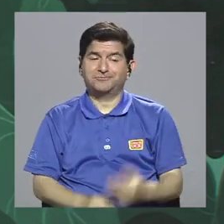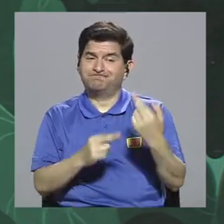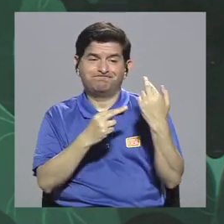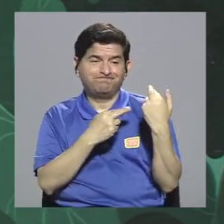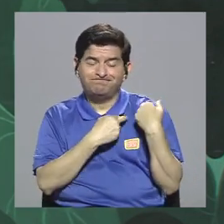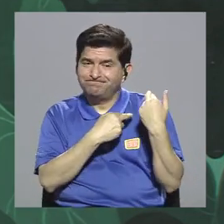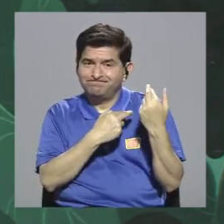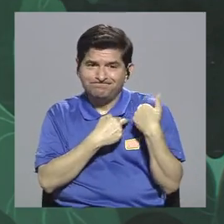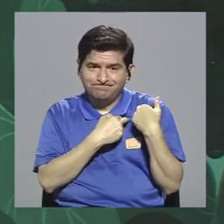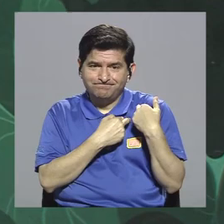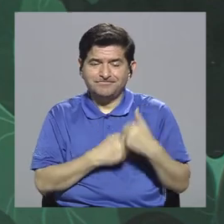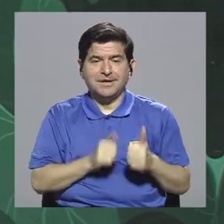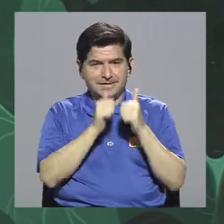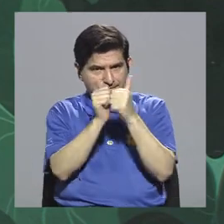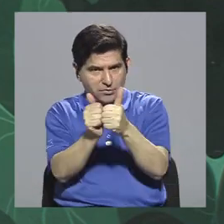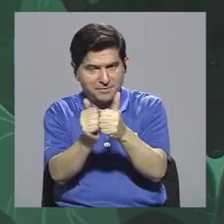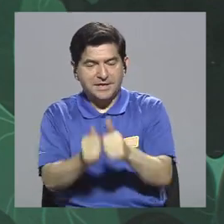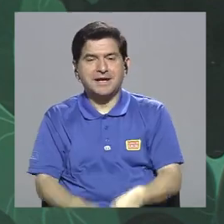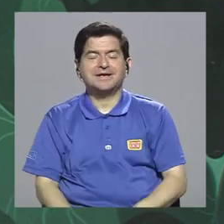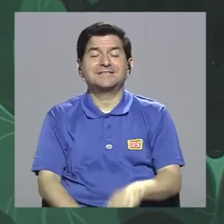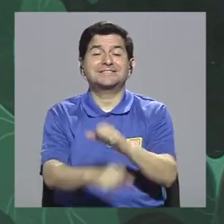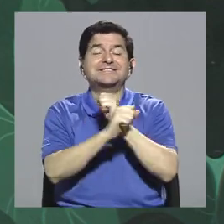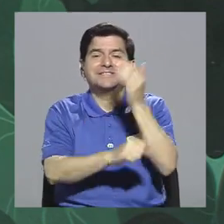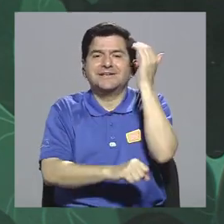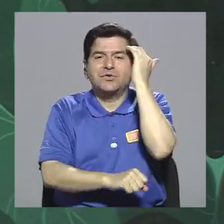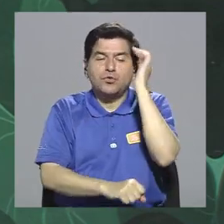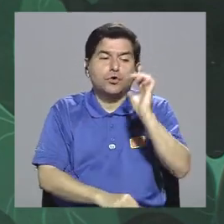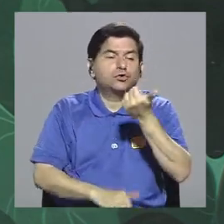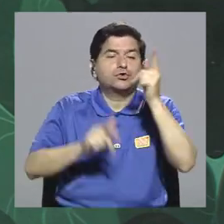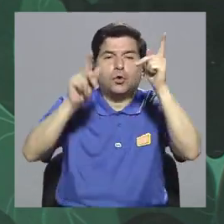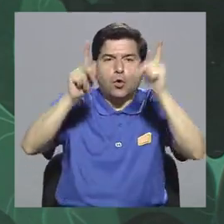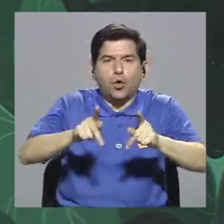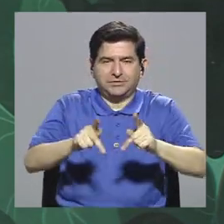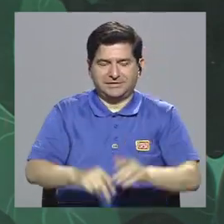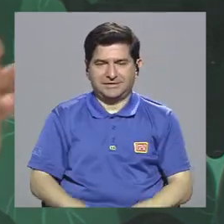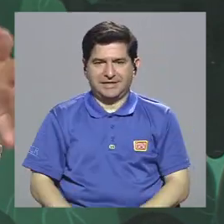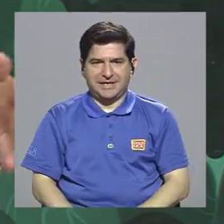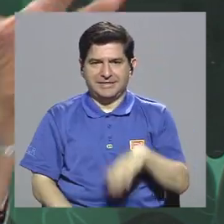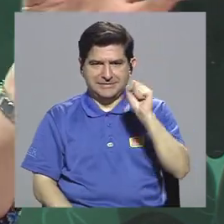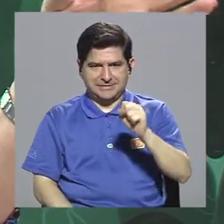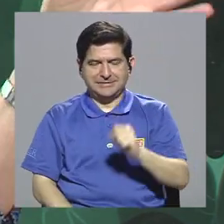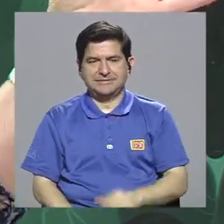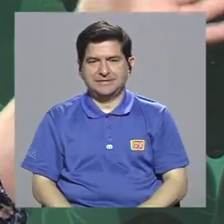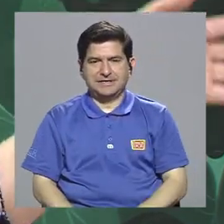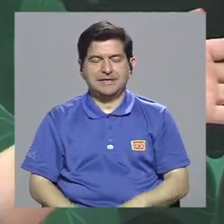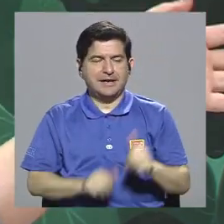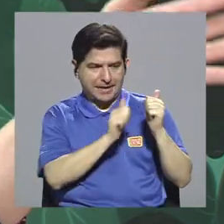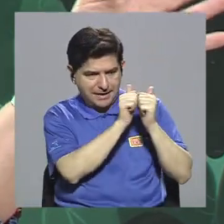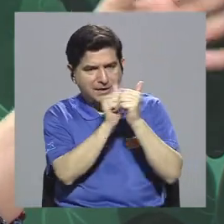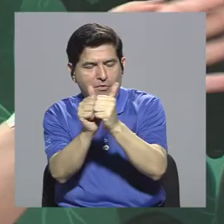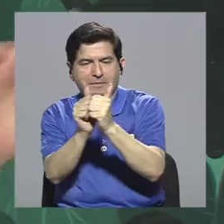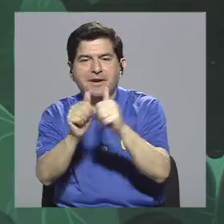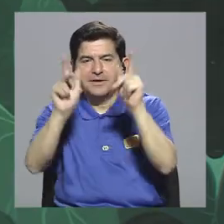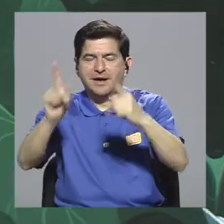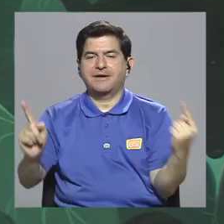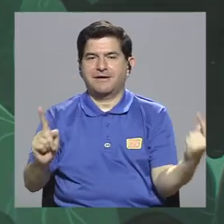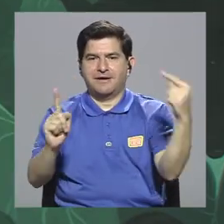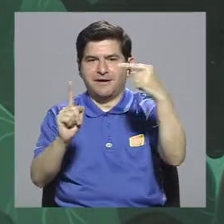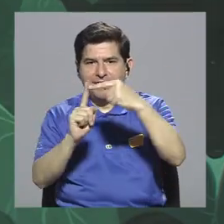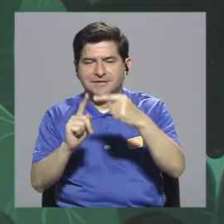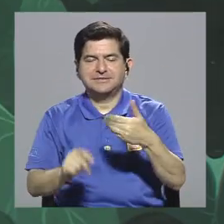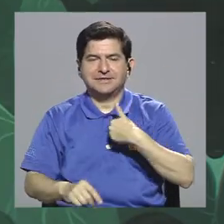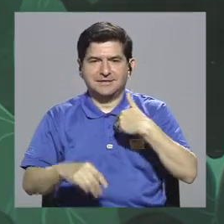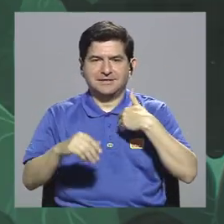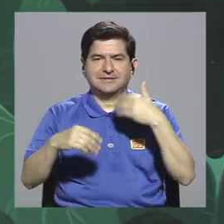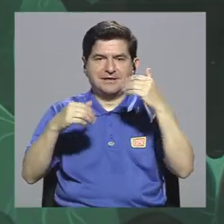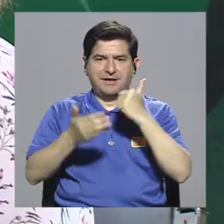nos compete acompañarlo, asegurarnos de que alguna otra, o sea, de depositarlo en las manos de quien sí lo va a acompañar hasta que consiga la